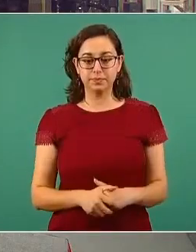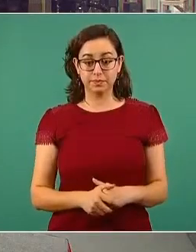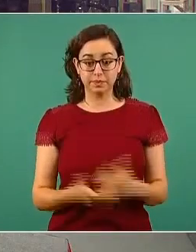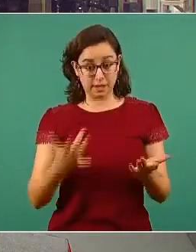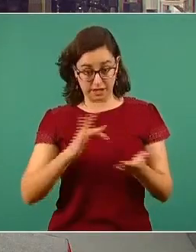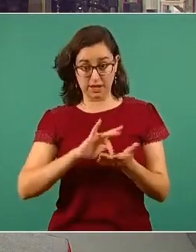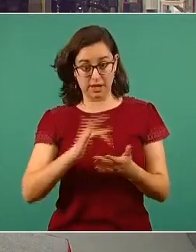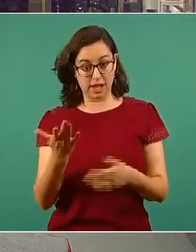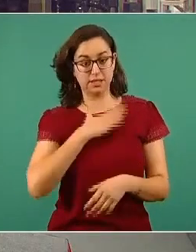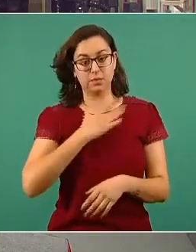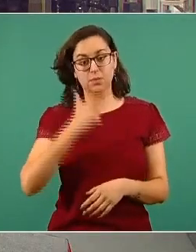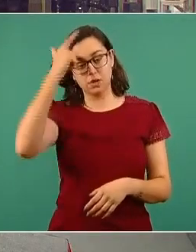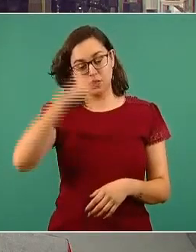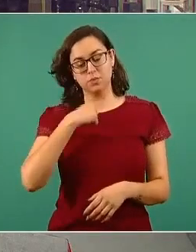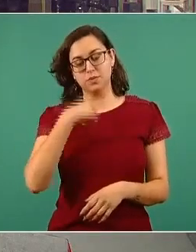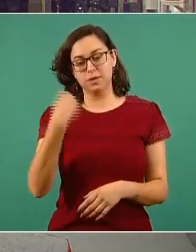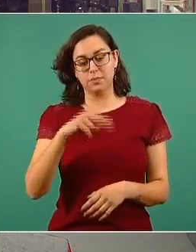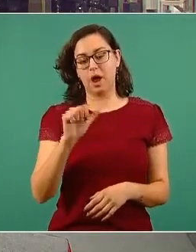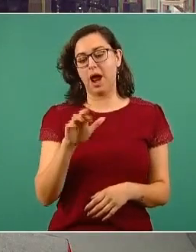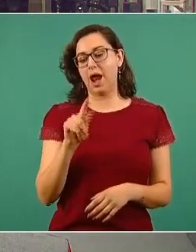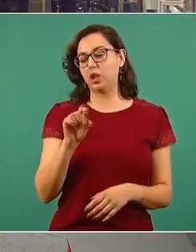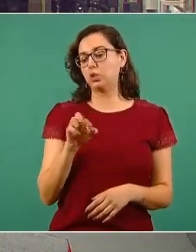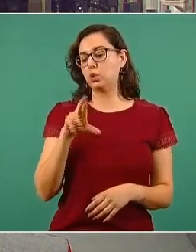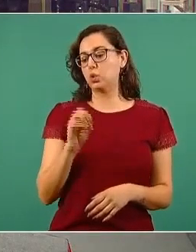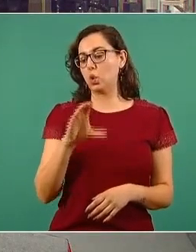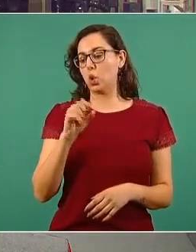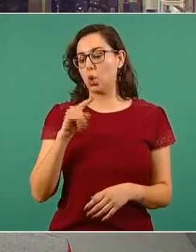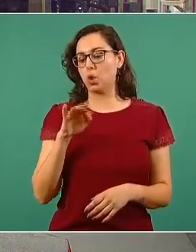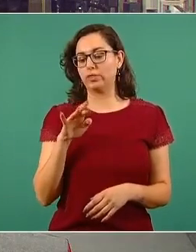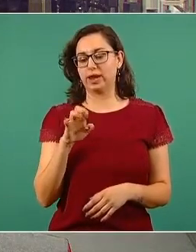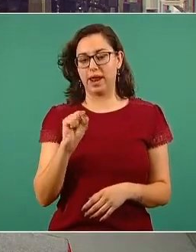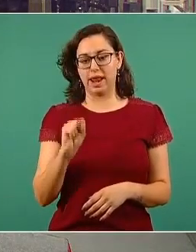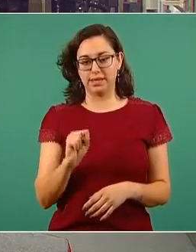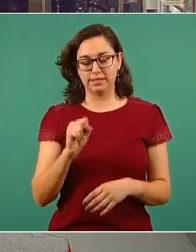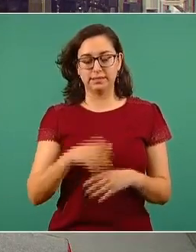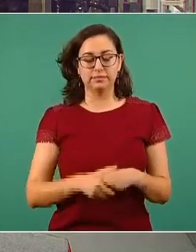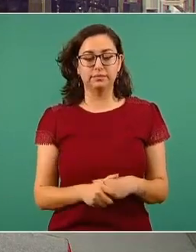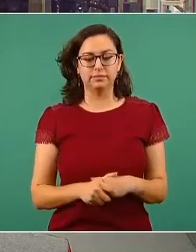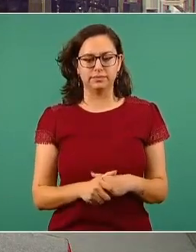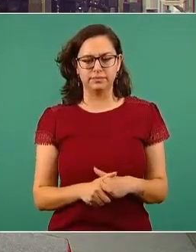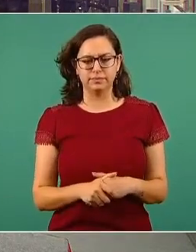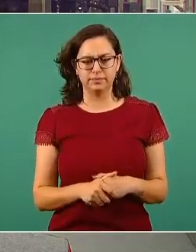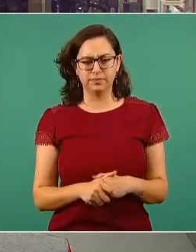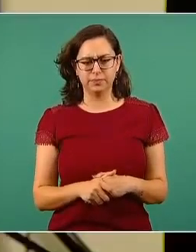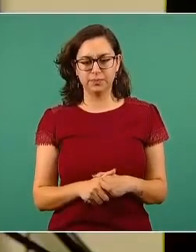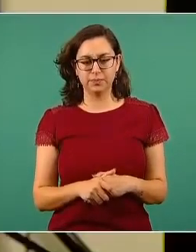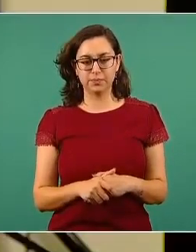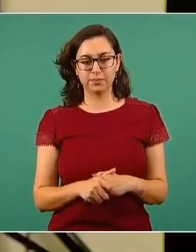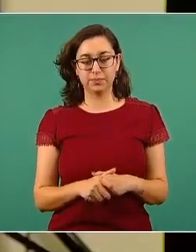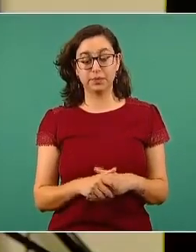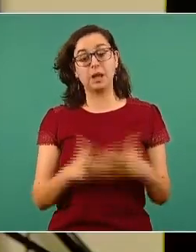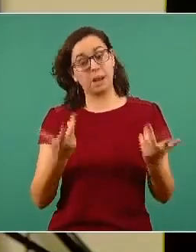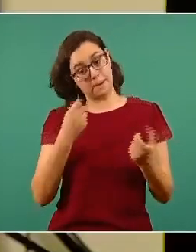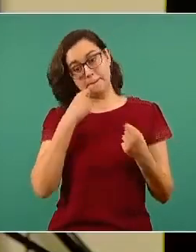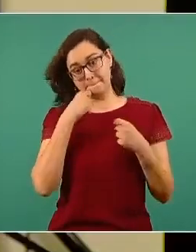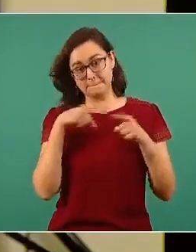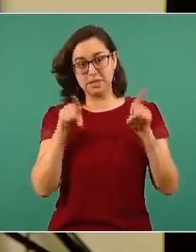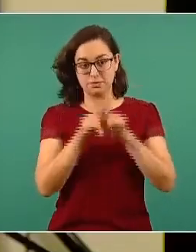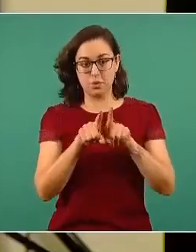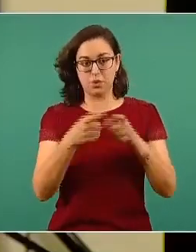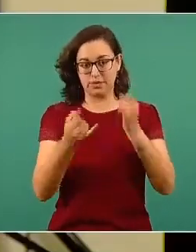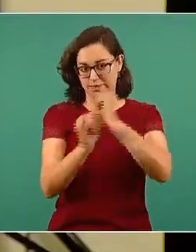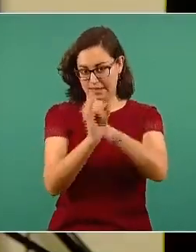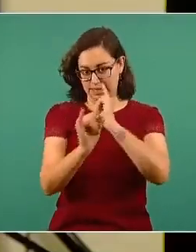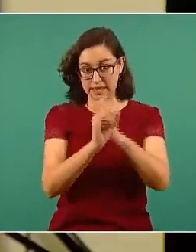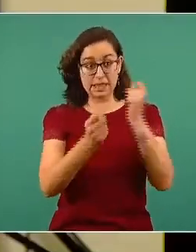Gracias, buenas noches, Arturo Contreras de Pie de Página. Un poco relacionado al tema de moda, ¿no? Igual nos llegaron por redes sociales consultas de personas